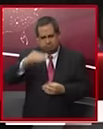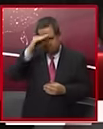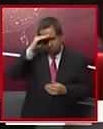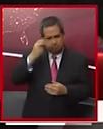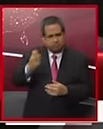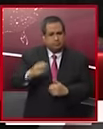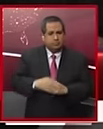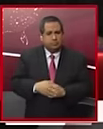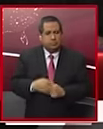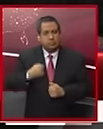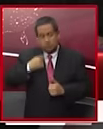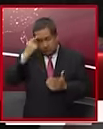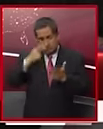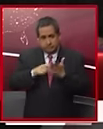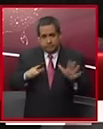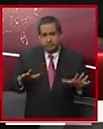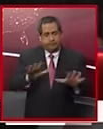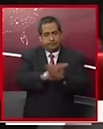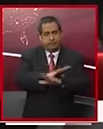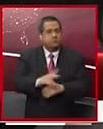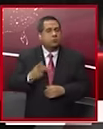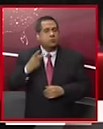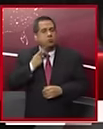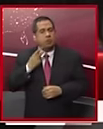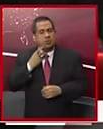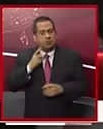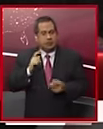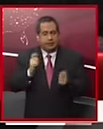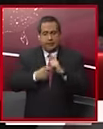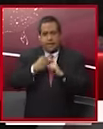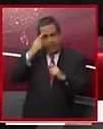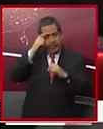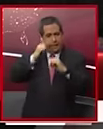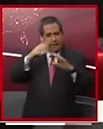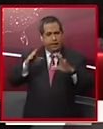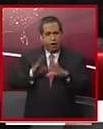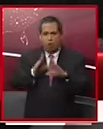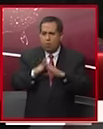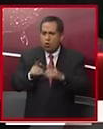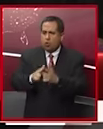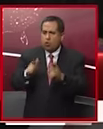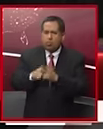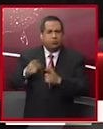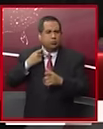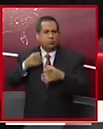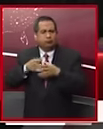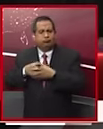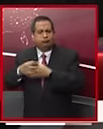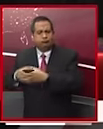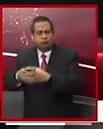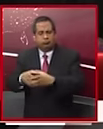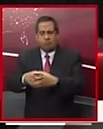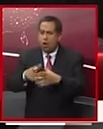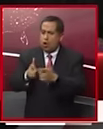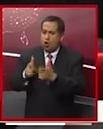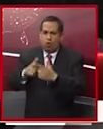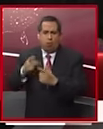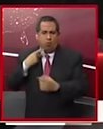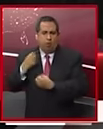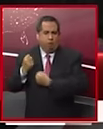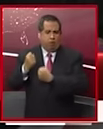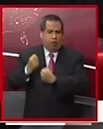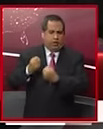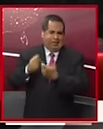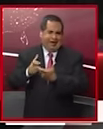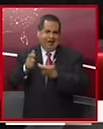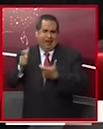creo que tenemos que cambiar la política y la visión de la partidocracia, y que los partidos fuertes, los